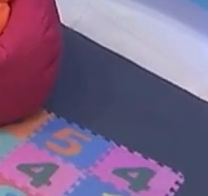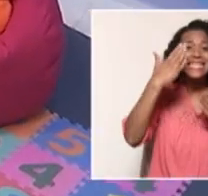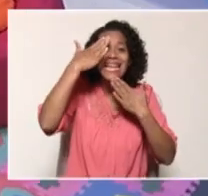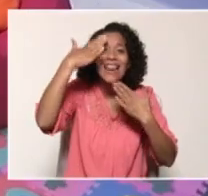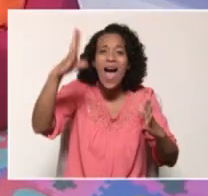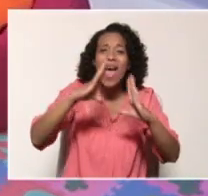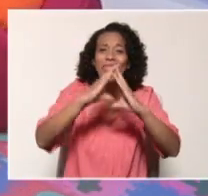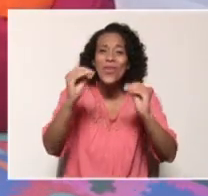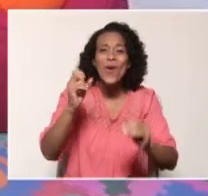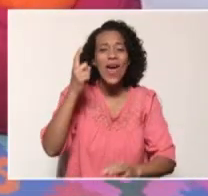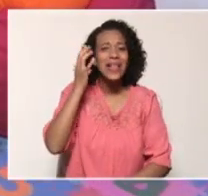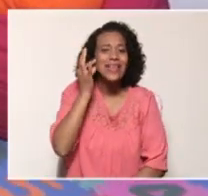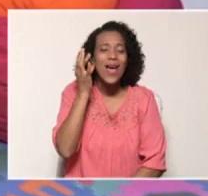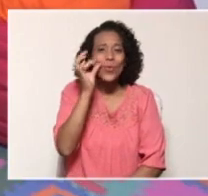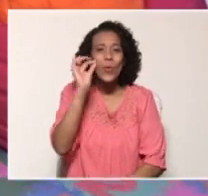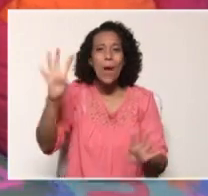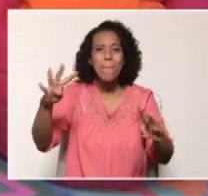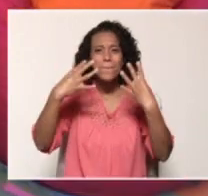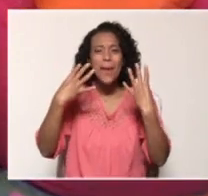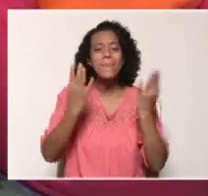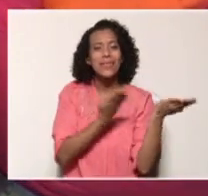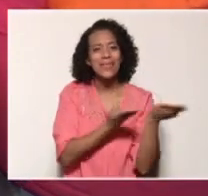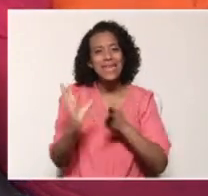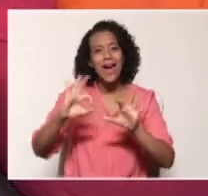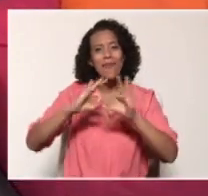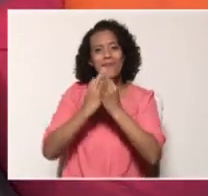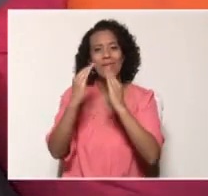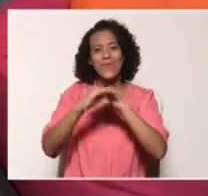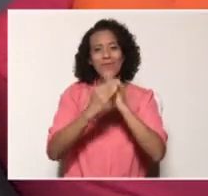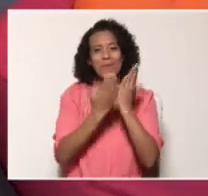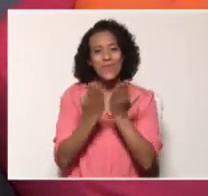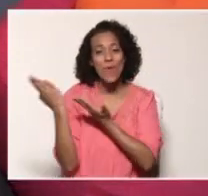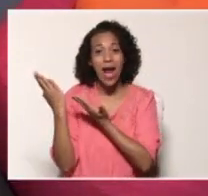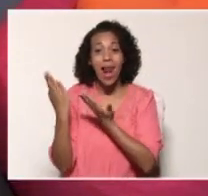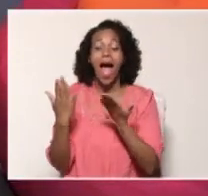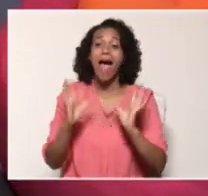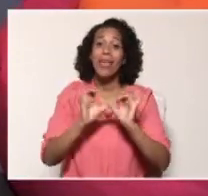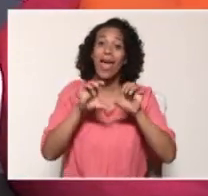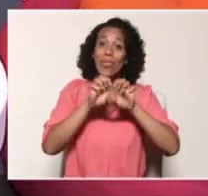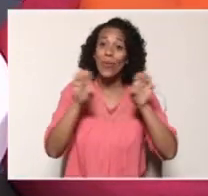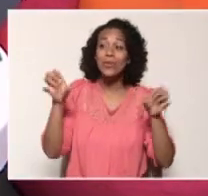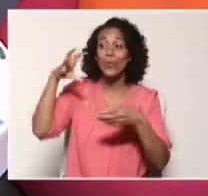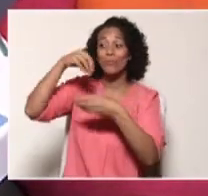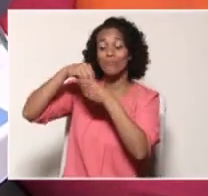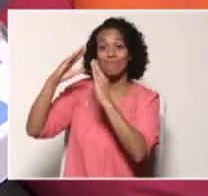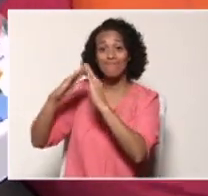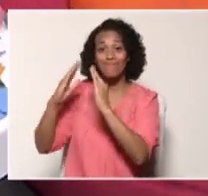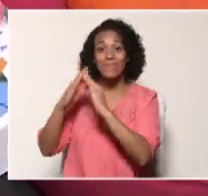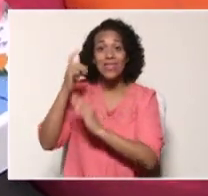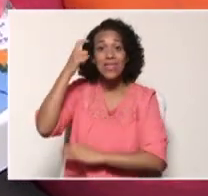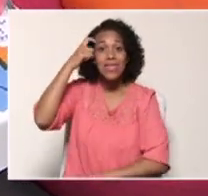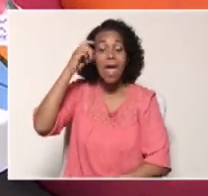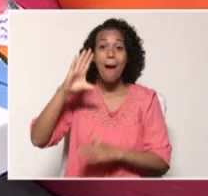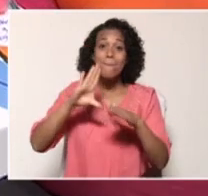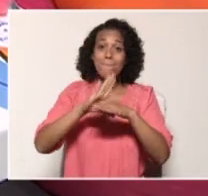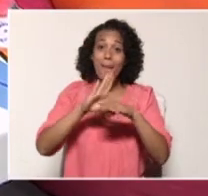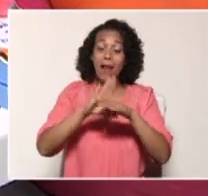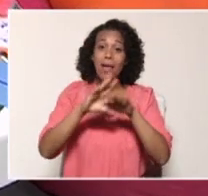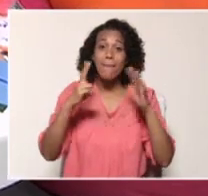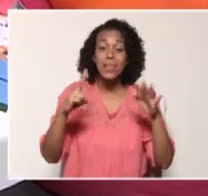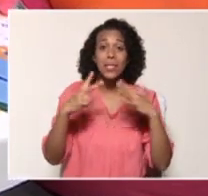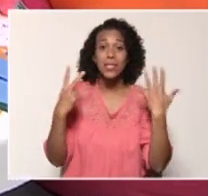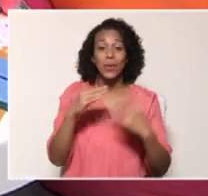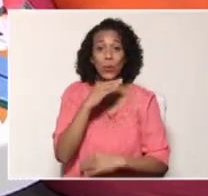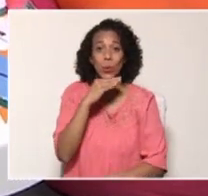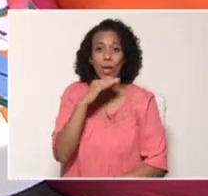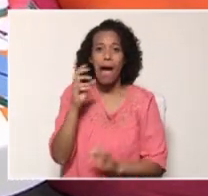Saludos a todos y a todas, bienvenidos a Cada Familia Una Escuela en esta modalidad de educación a distancia. Hoy día martes vamos